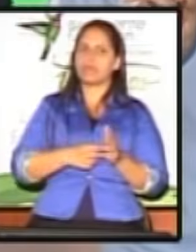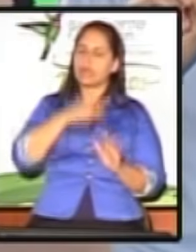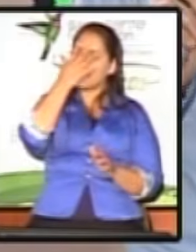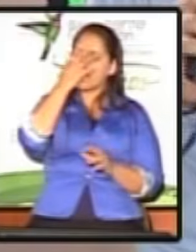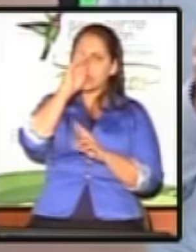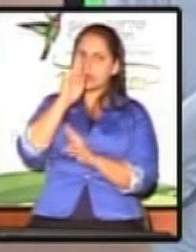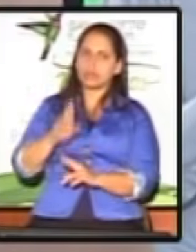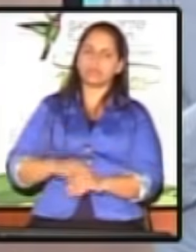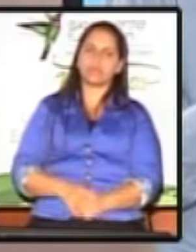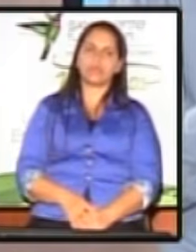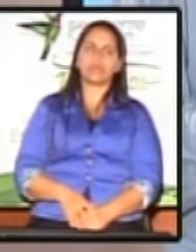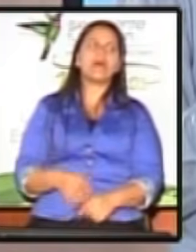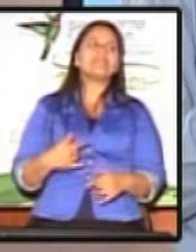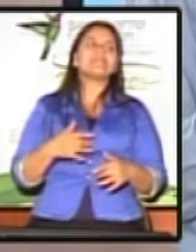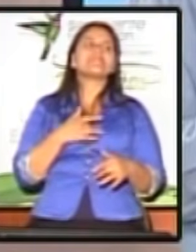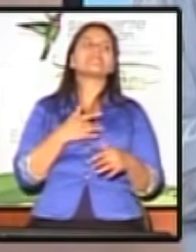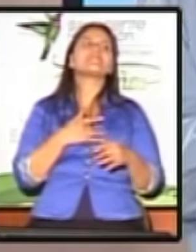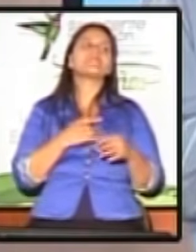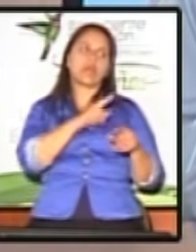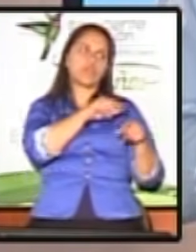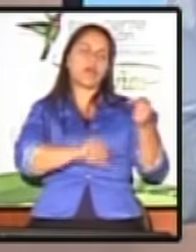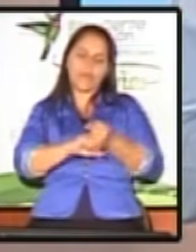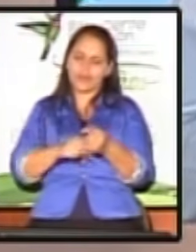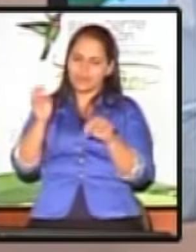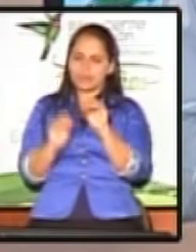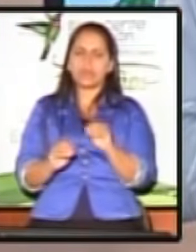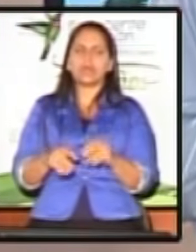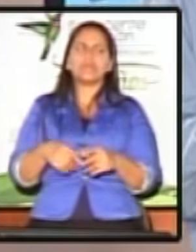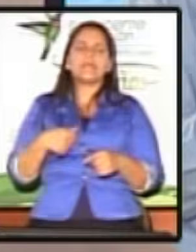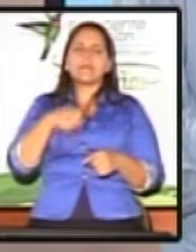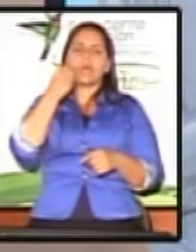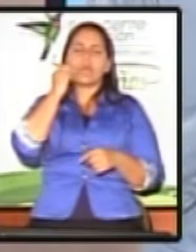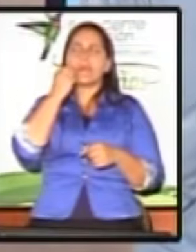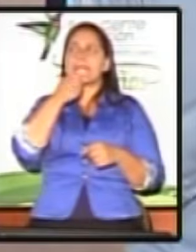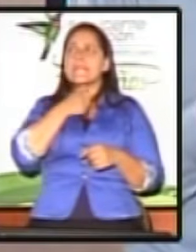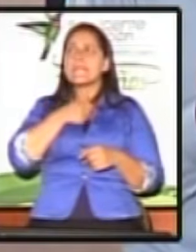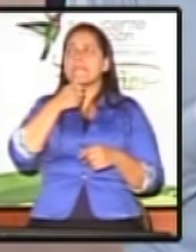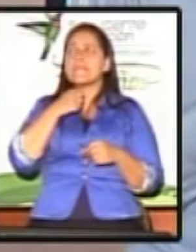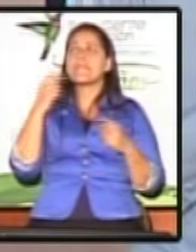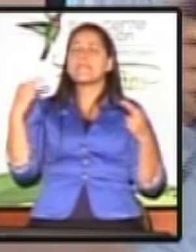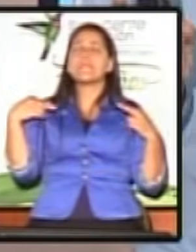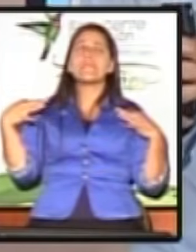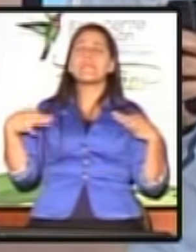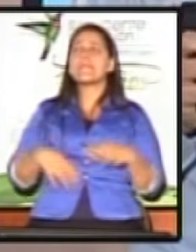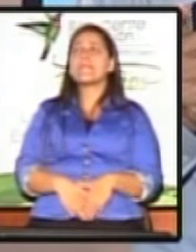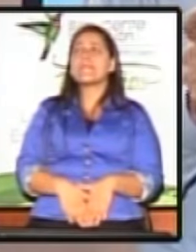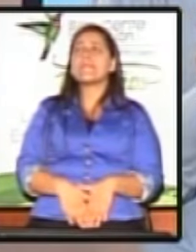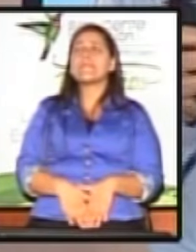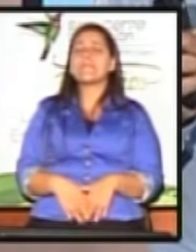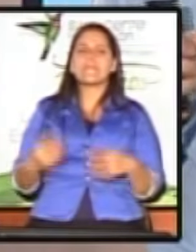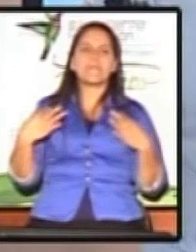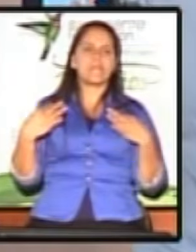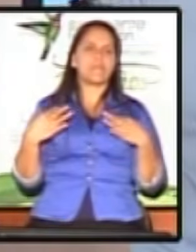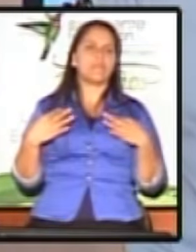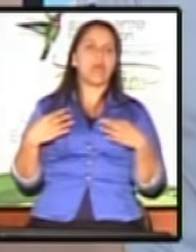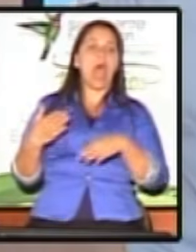para muchos porque están sintiendo que le ayudan al abuelo, pero el abuelo está sufriendo porque está siendo violentado, o la abuela, que